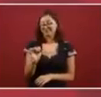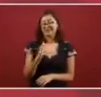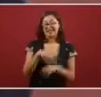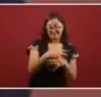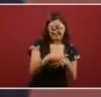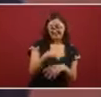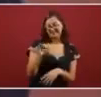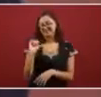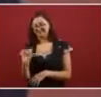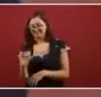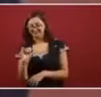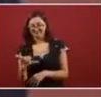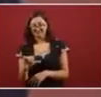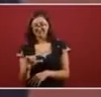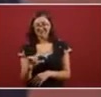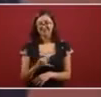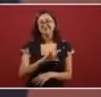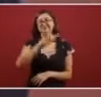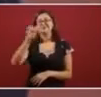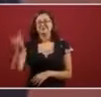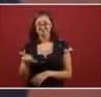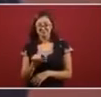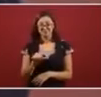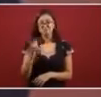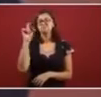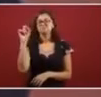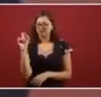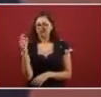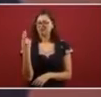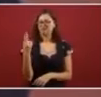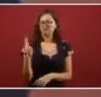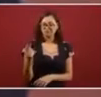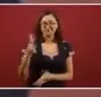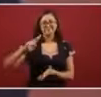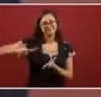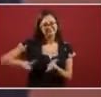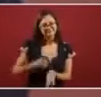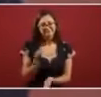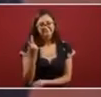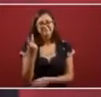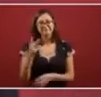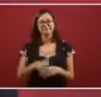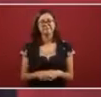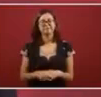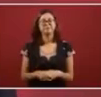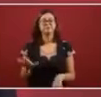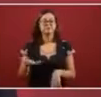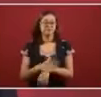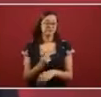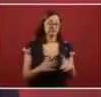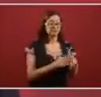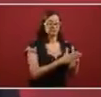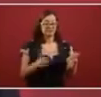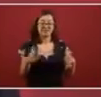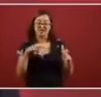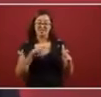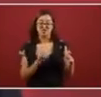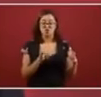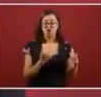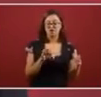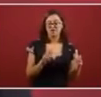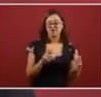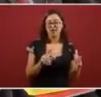y luego el 20 de noviembre, porque en todo el periodo neoliberal querían